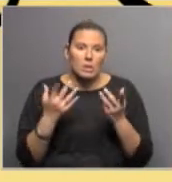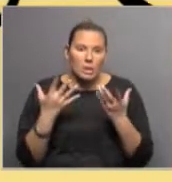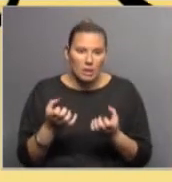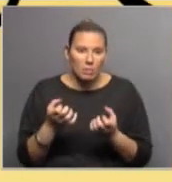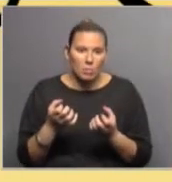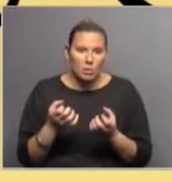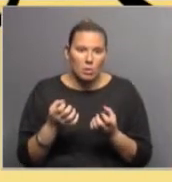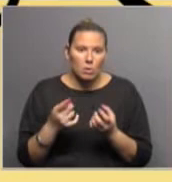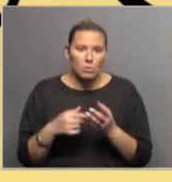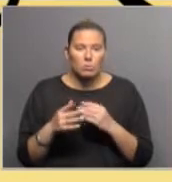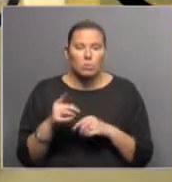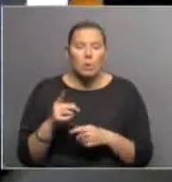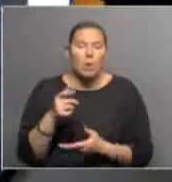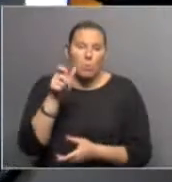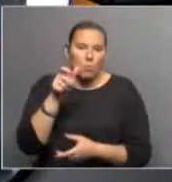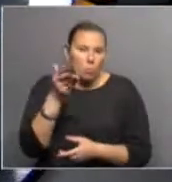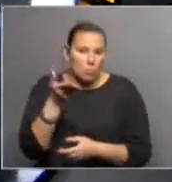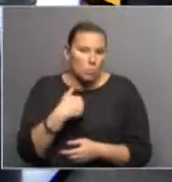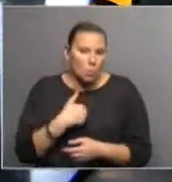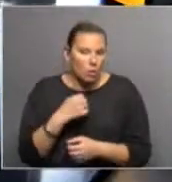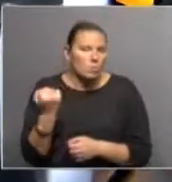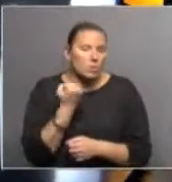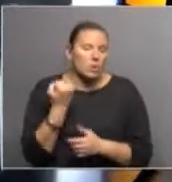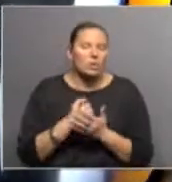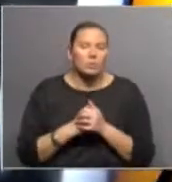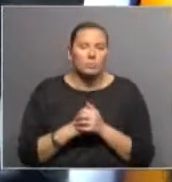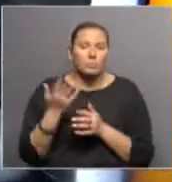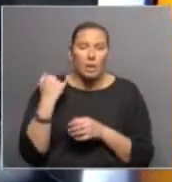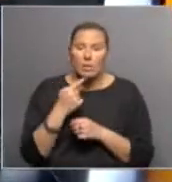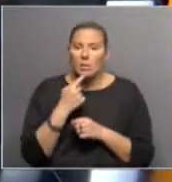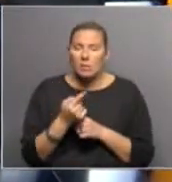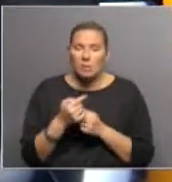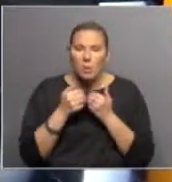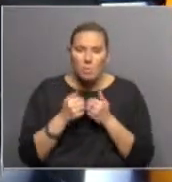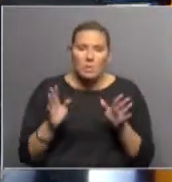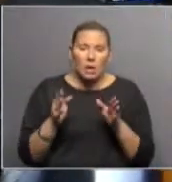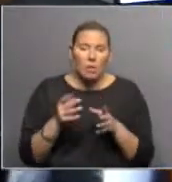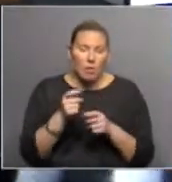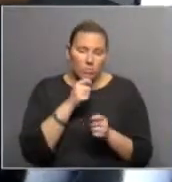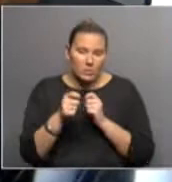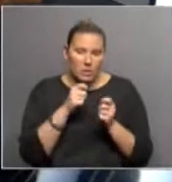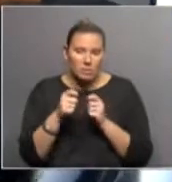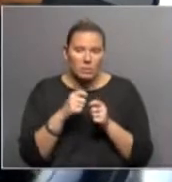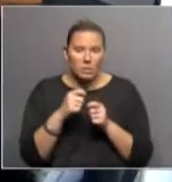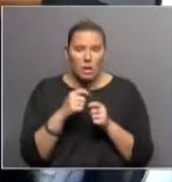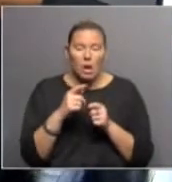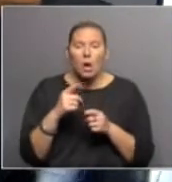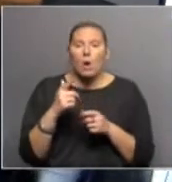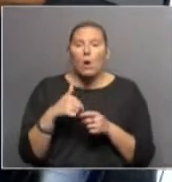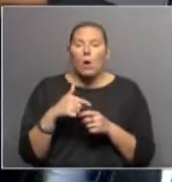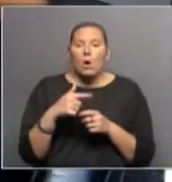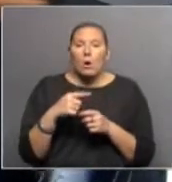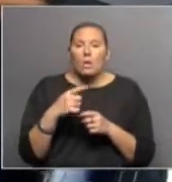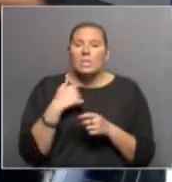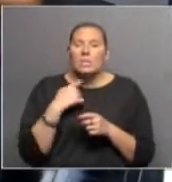un actor importante en esto. Excelente. Y todo esto, como veníamos diciendo desde el arranque de la nota, termina en un combustible que mueve